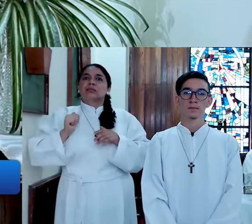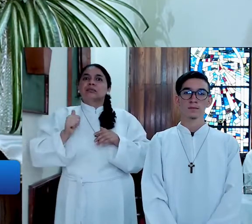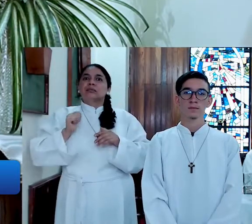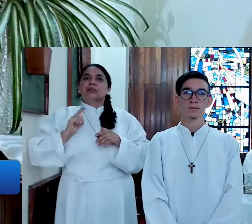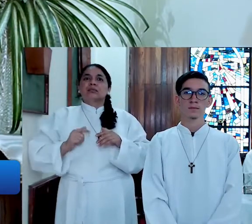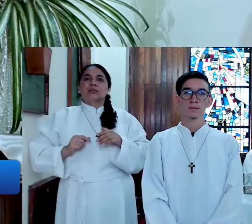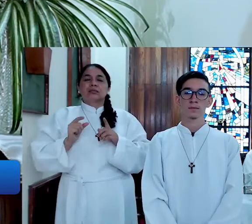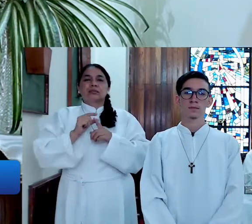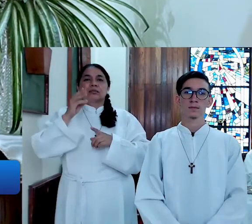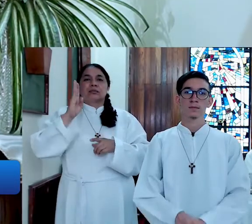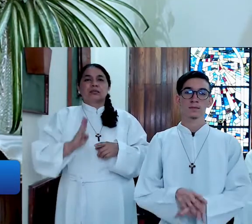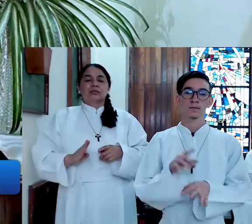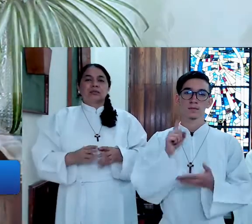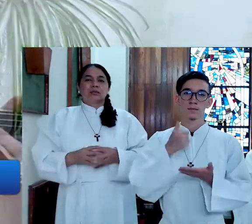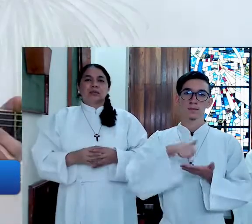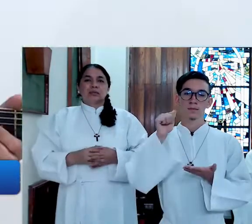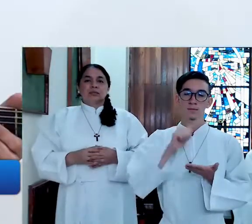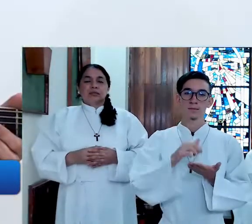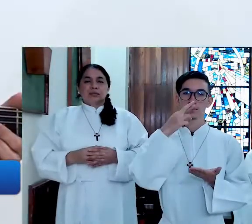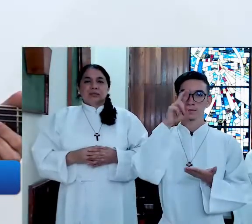Te alabamos, Señor.